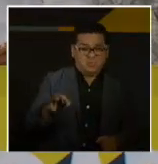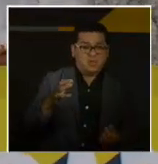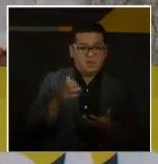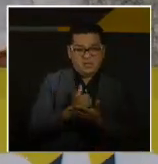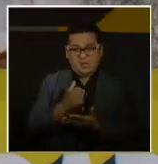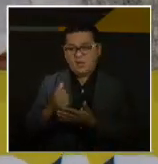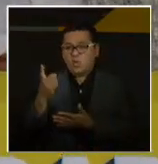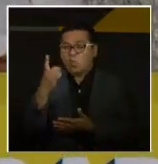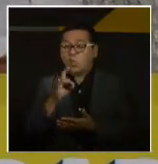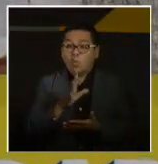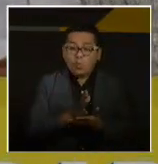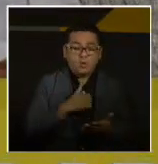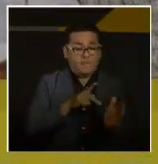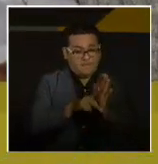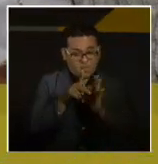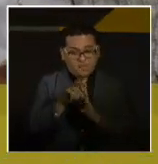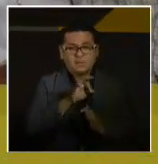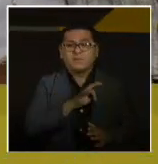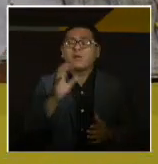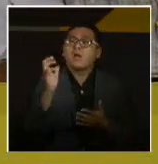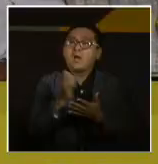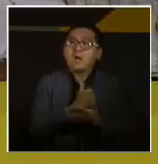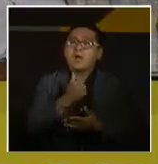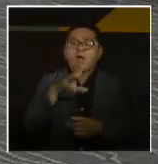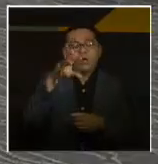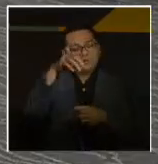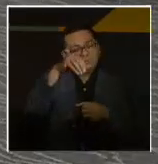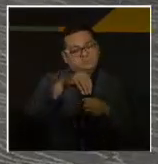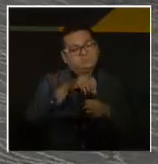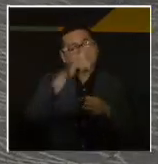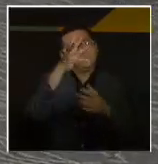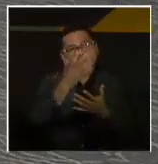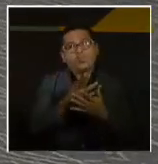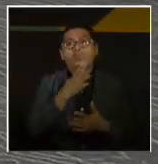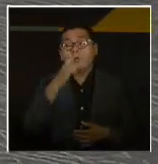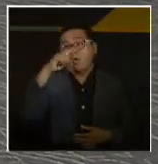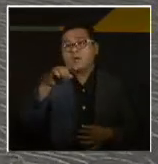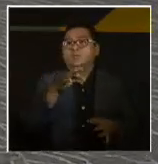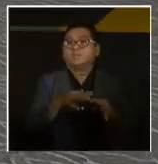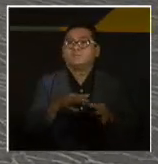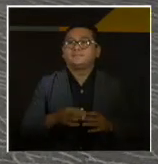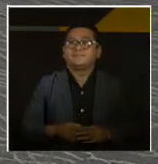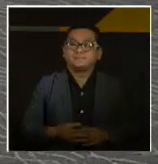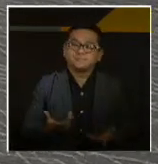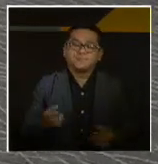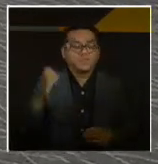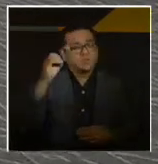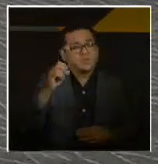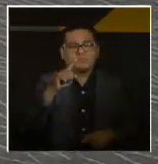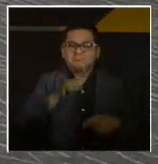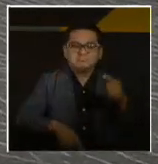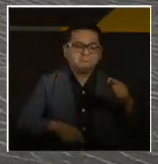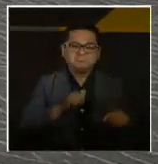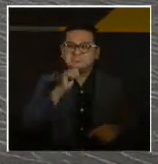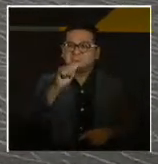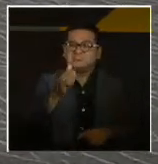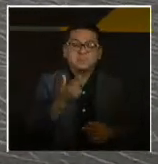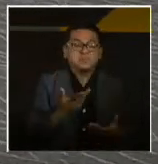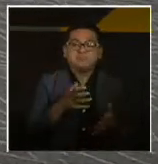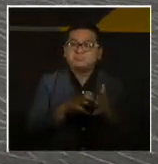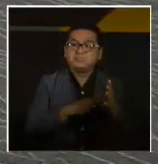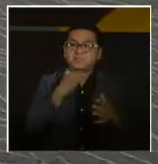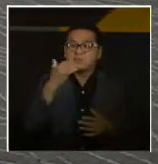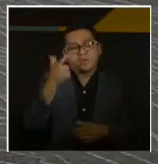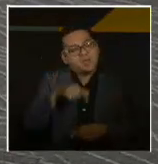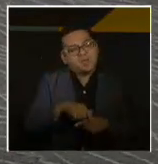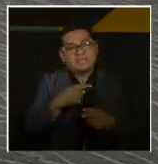ganar una licitación gane completa la utilidad que le corresponde. Cero moches, cero corrupción y